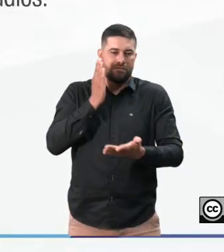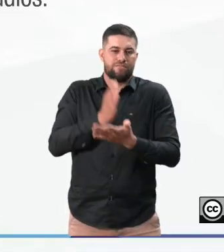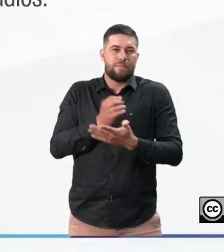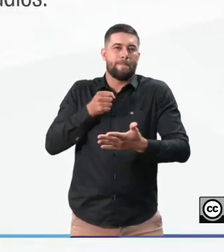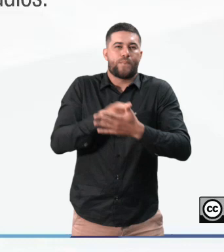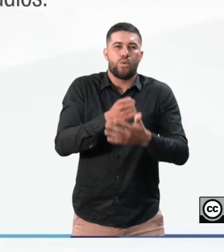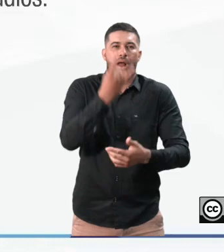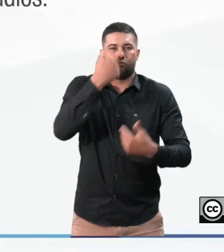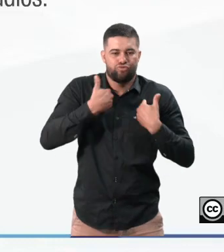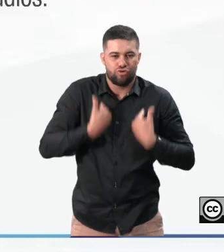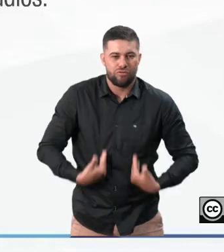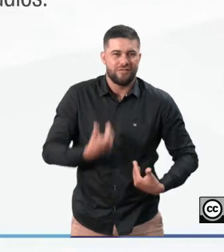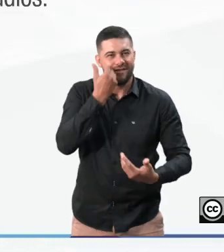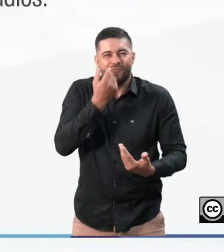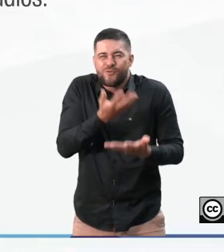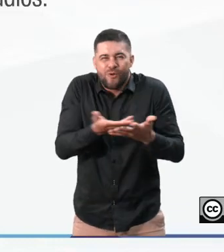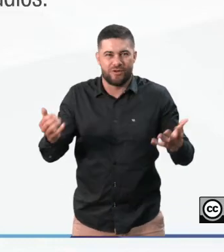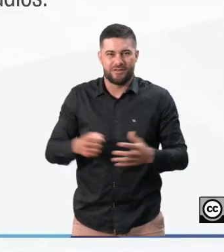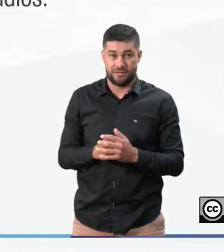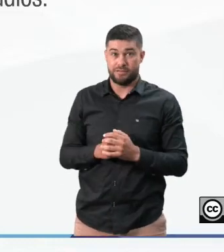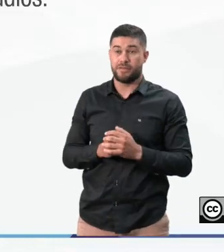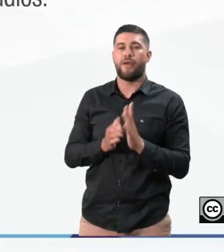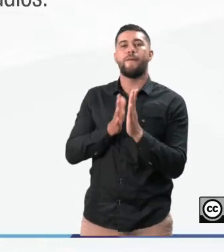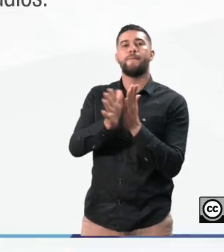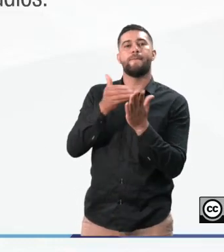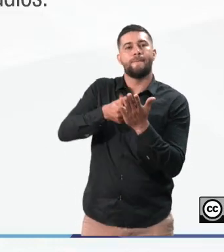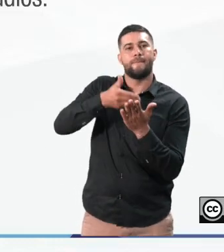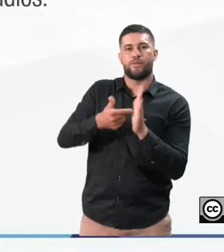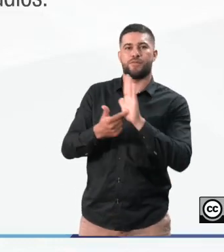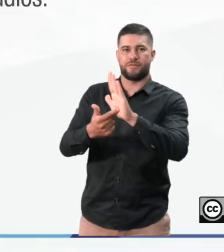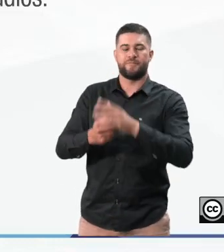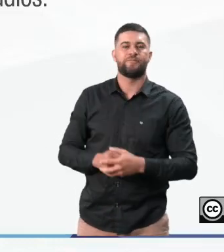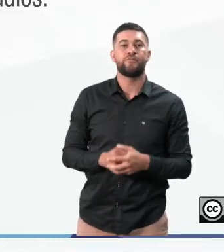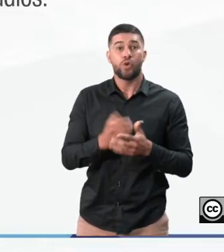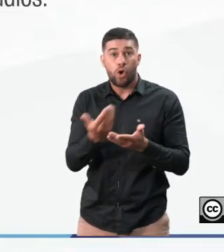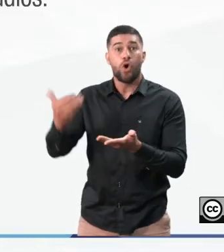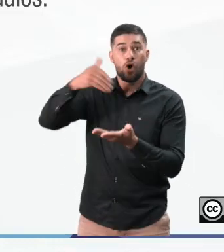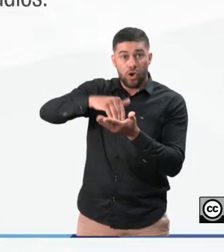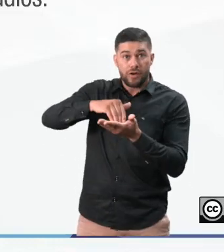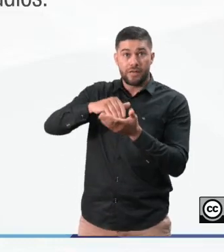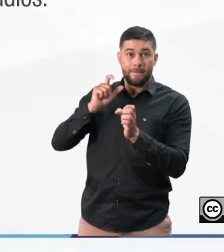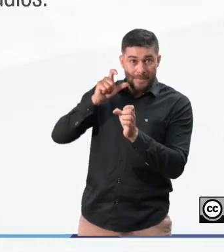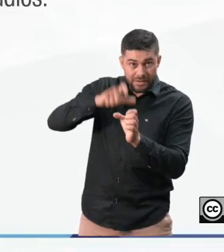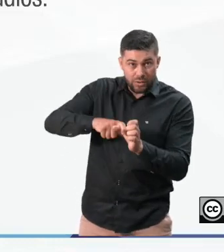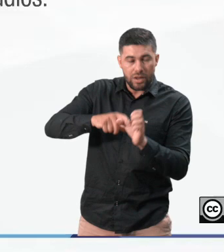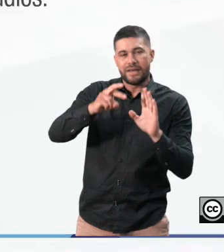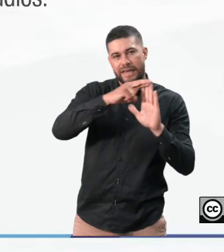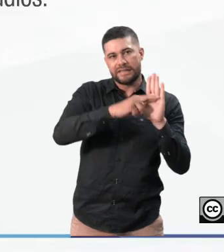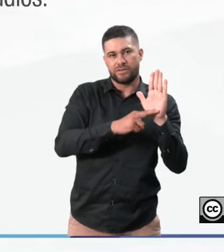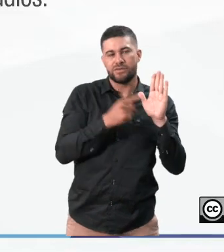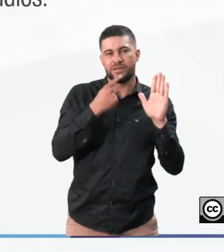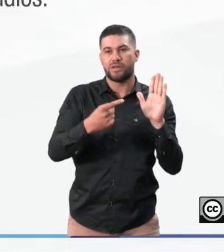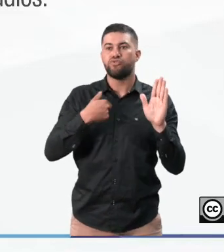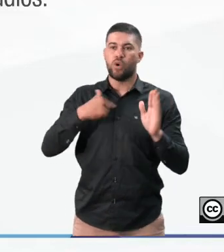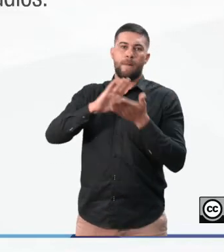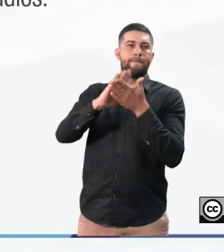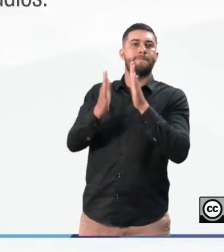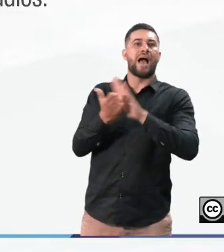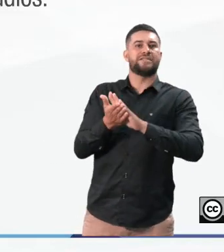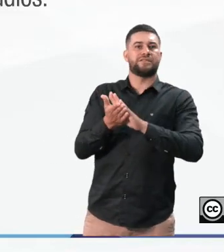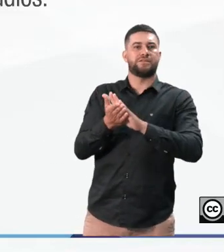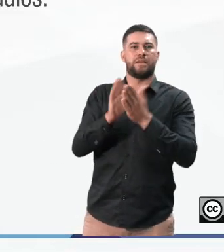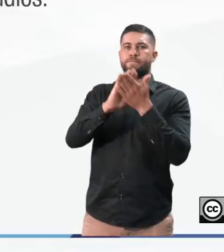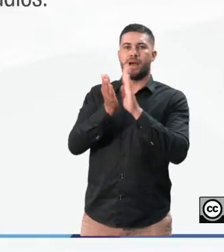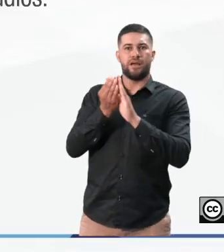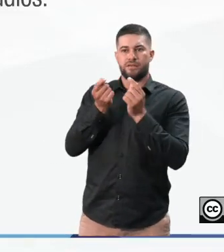en alguna asignatura, por ejemplo, de teoría y práctica, se rompió en práctica en el de laboratorio